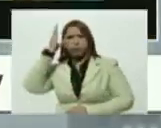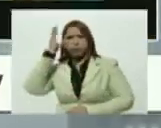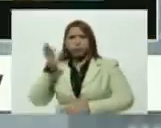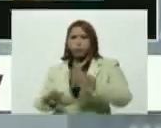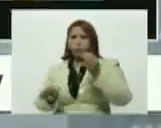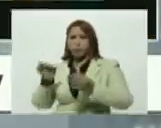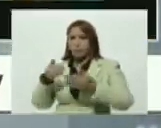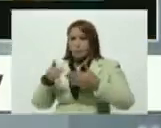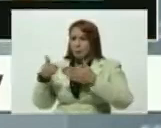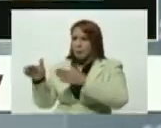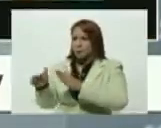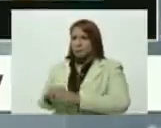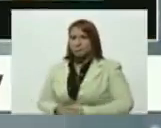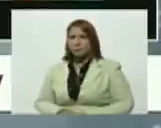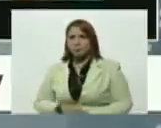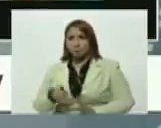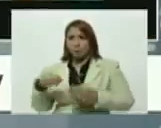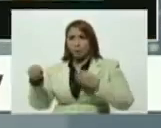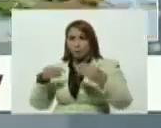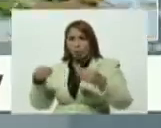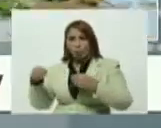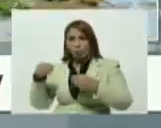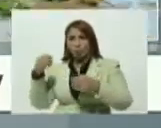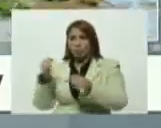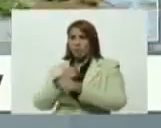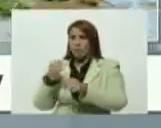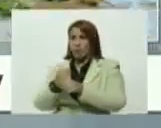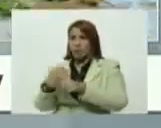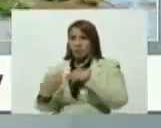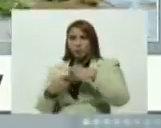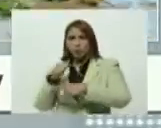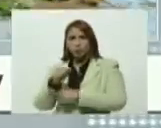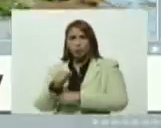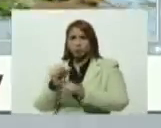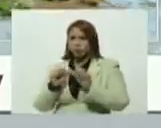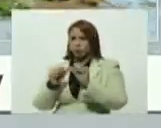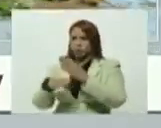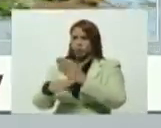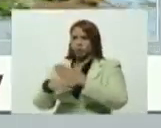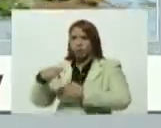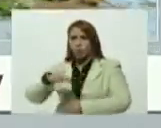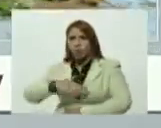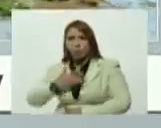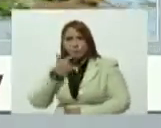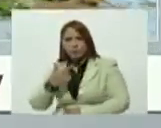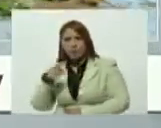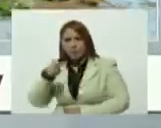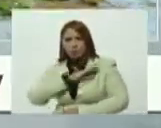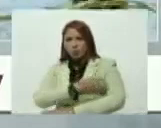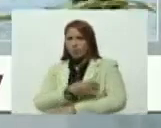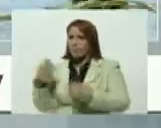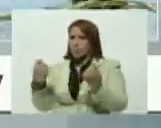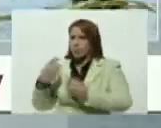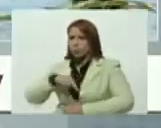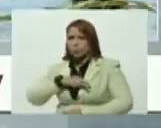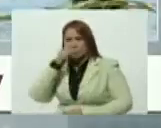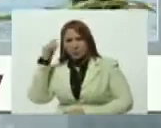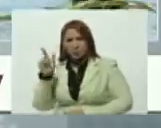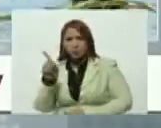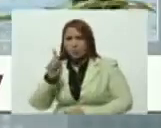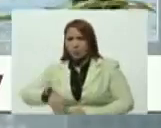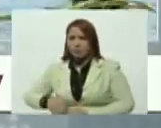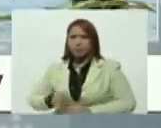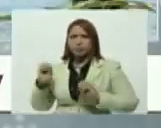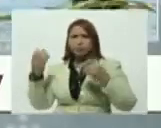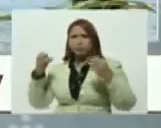justamente garantizar que ese modelo, que esa obra de la revolución permanezca. Así que hoy podemos decir que ese poder popular, que nuestro partido, también